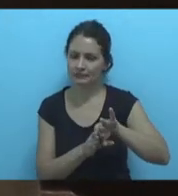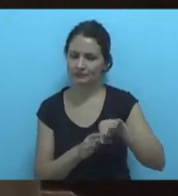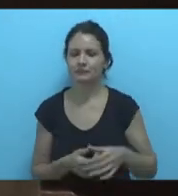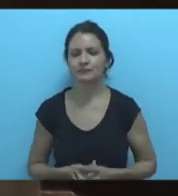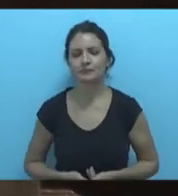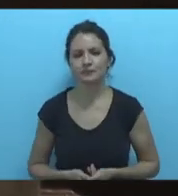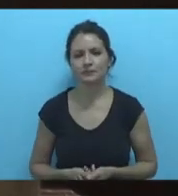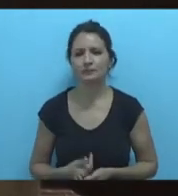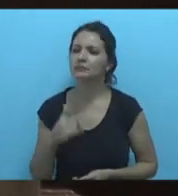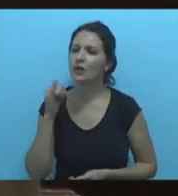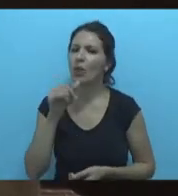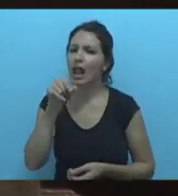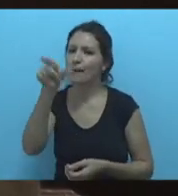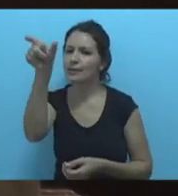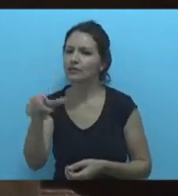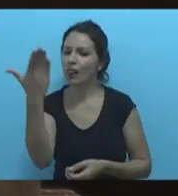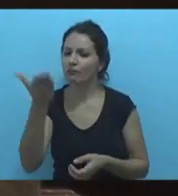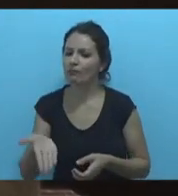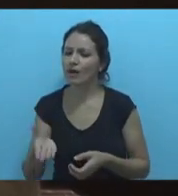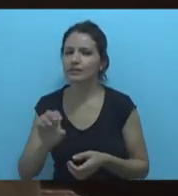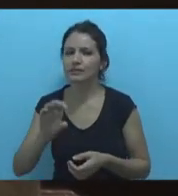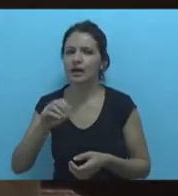referir a Juan Evazo,